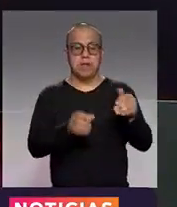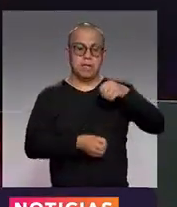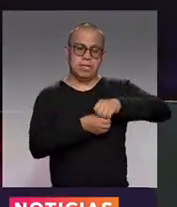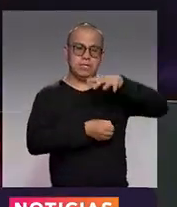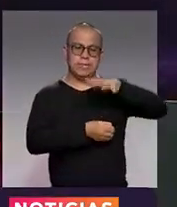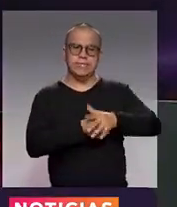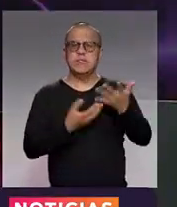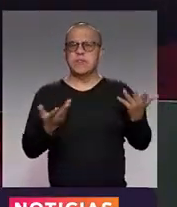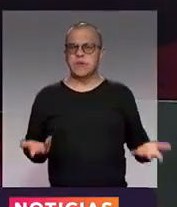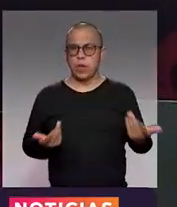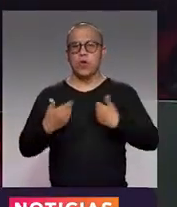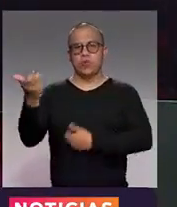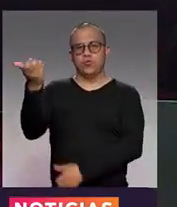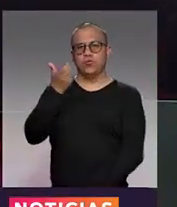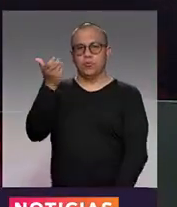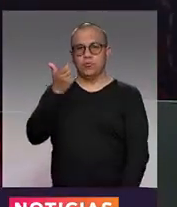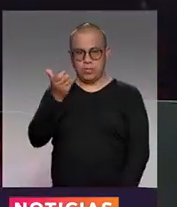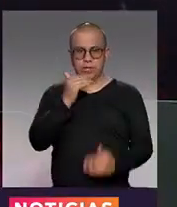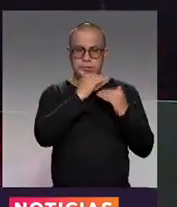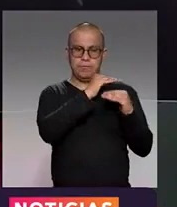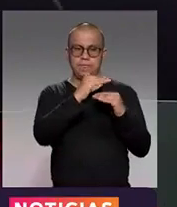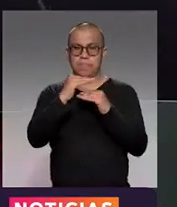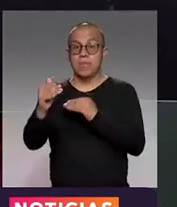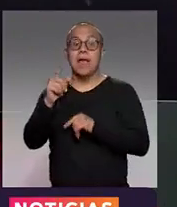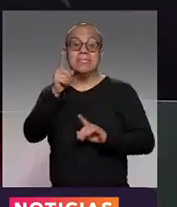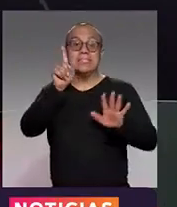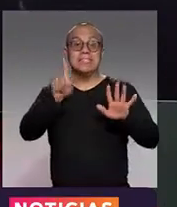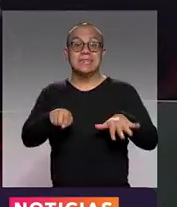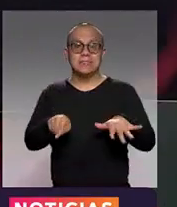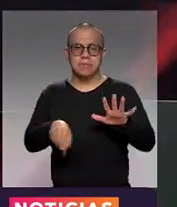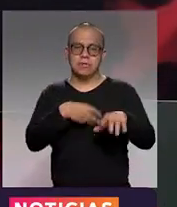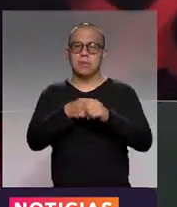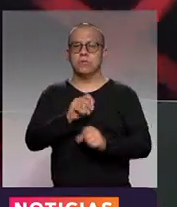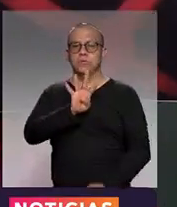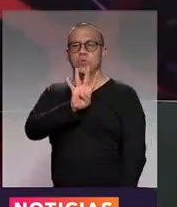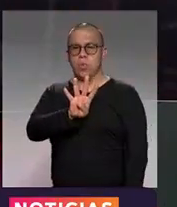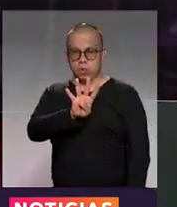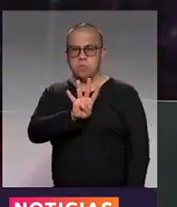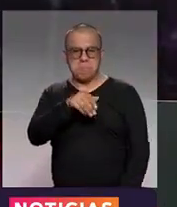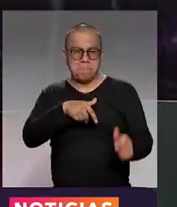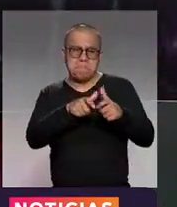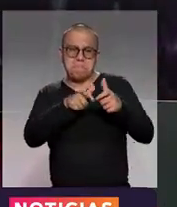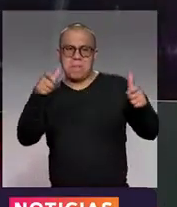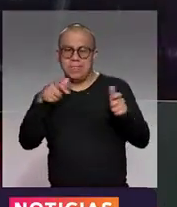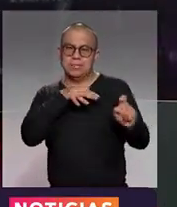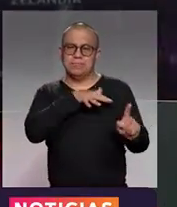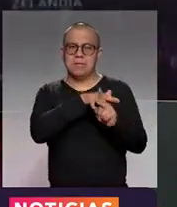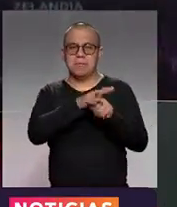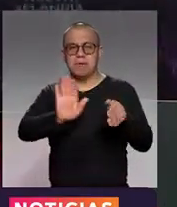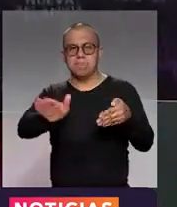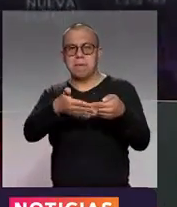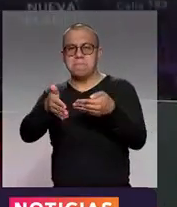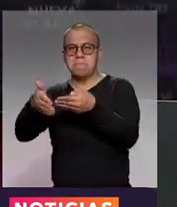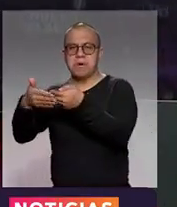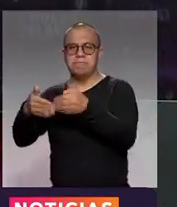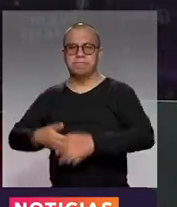distrito ofreció un subsidio a la nómina durante 6 meses y hasta para 4 empleados, a los más afectados por el cierre en la